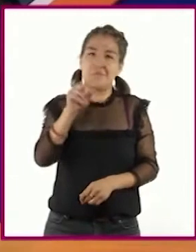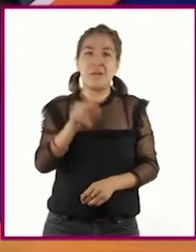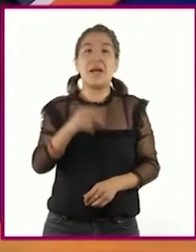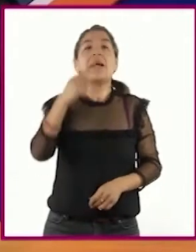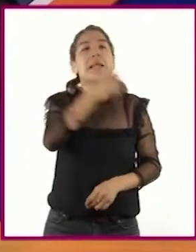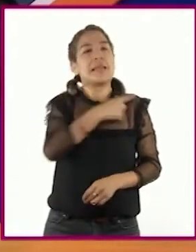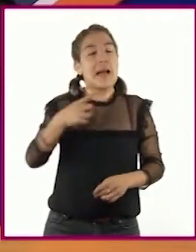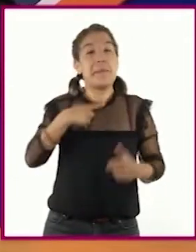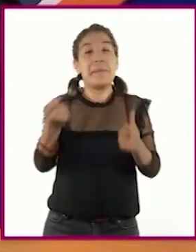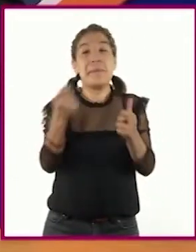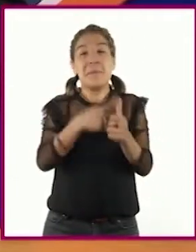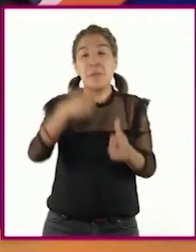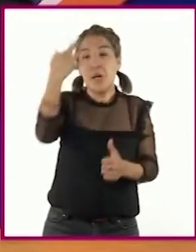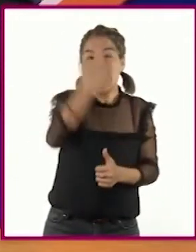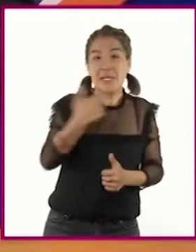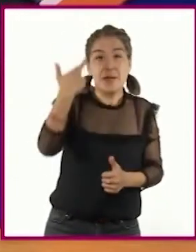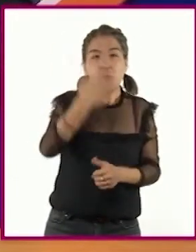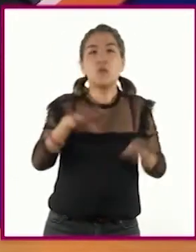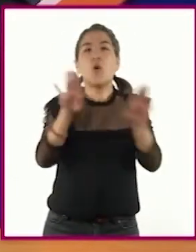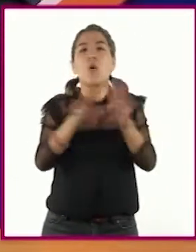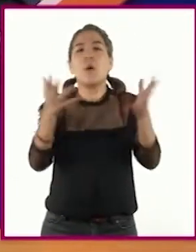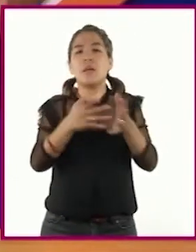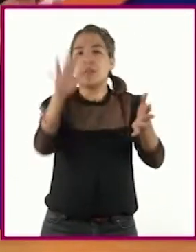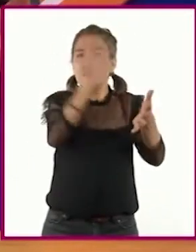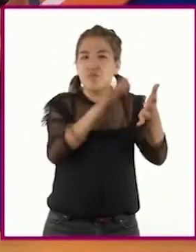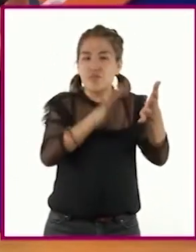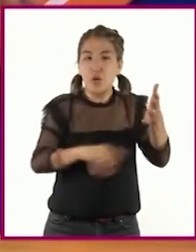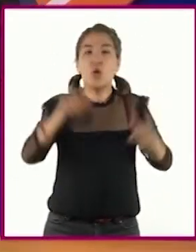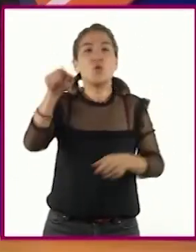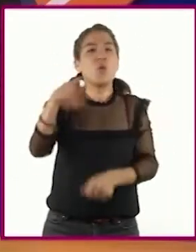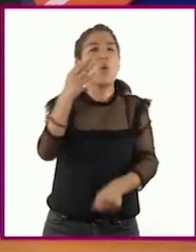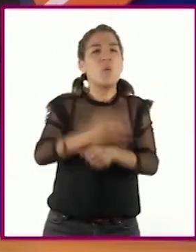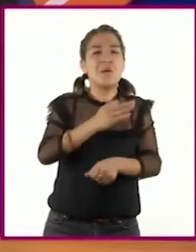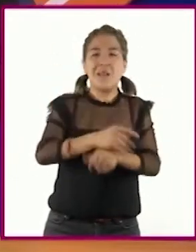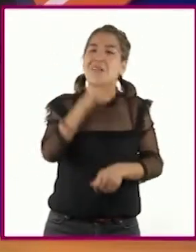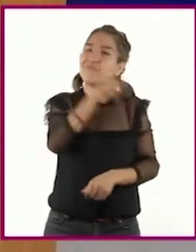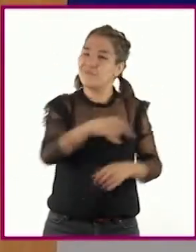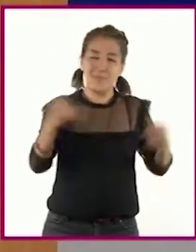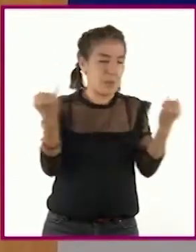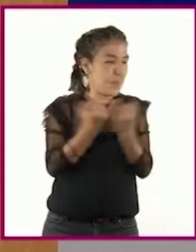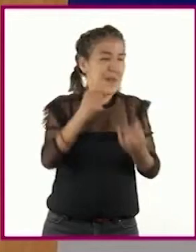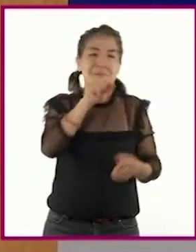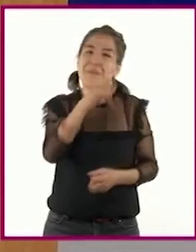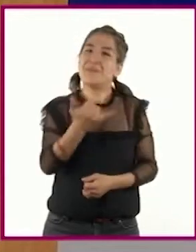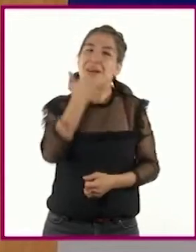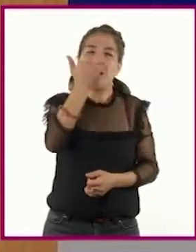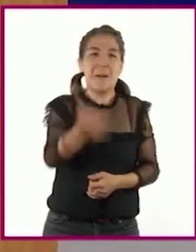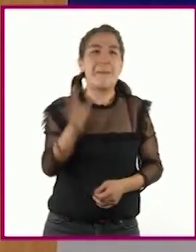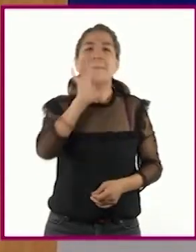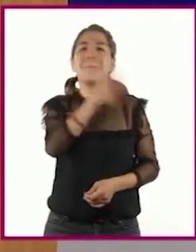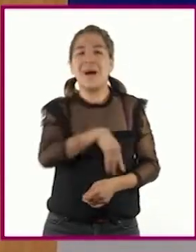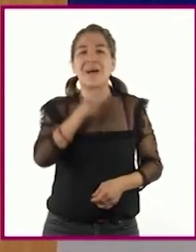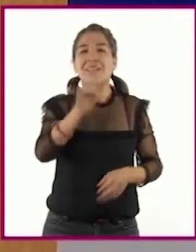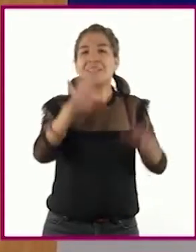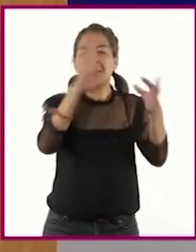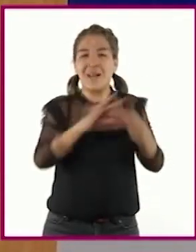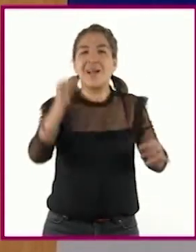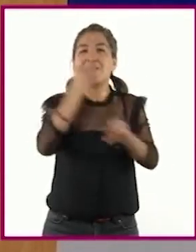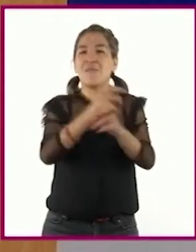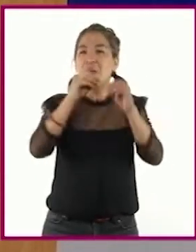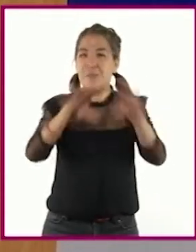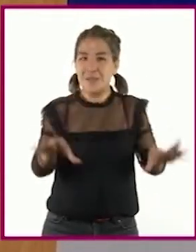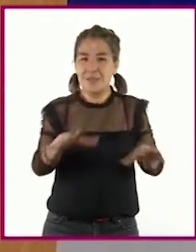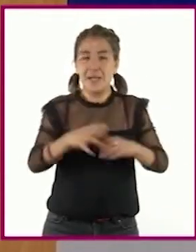no revisas todo su desarrollo. Estás cometiendo el mismo error, descontextualizando la